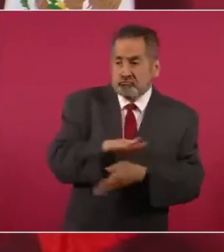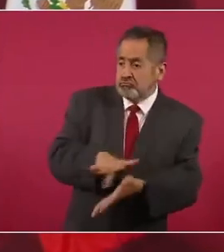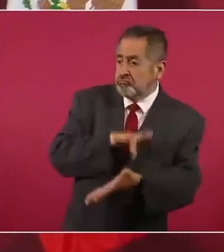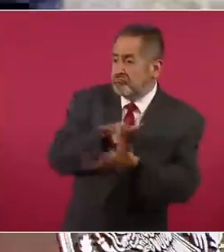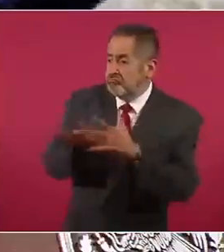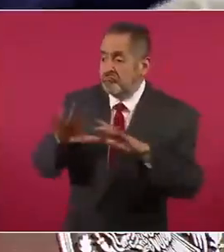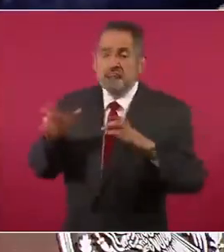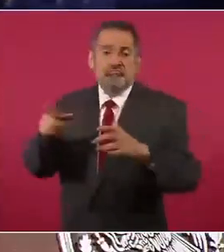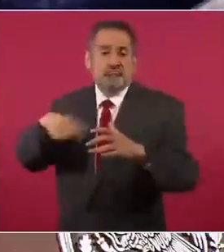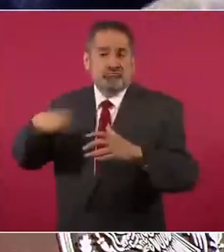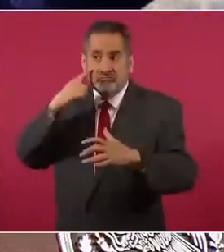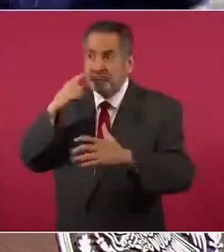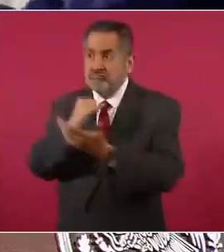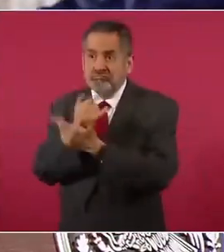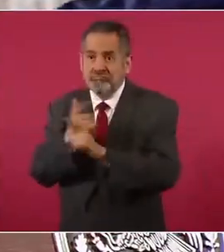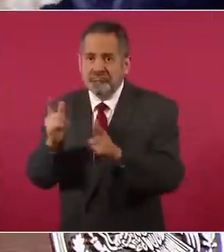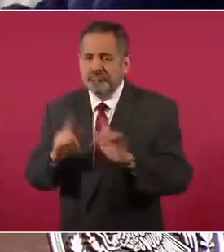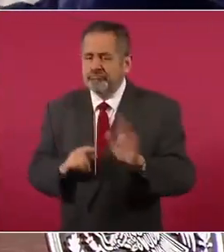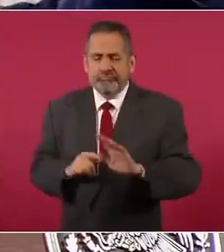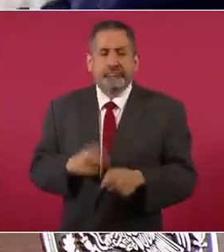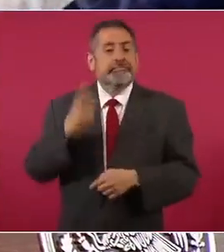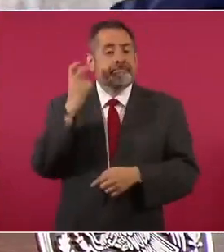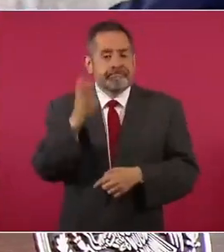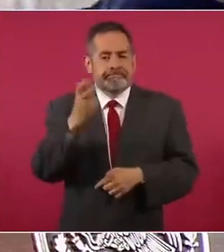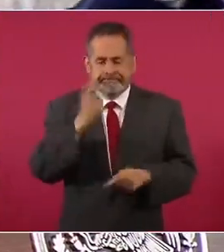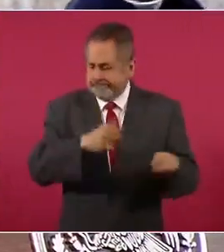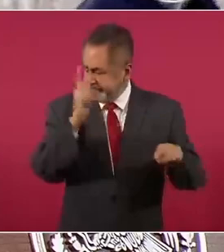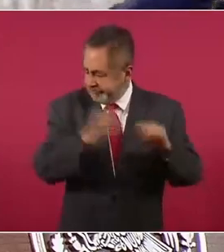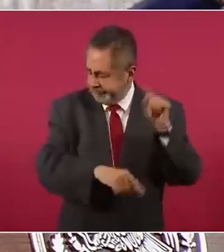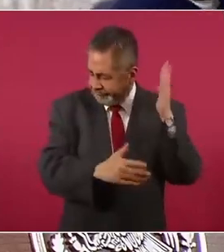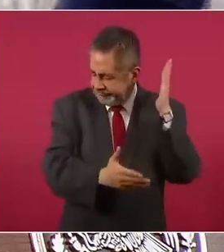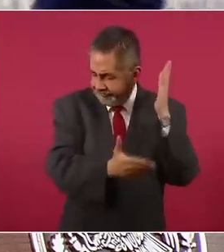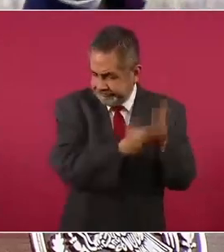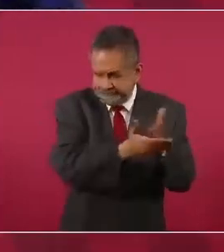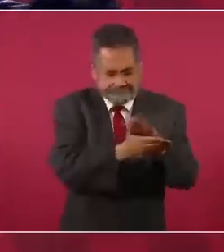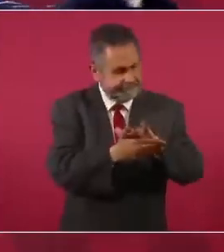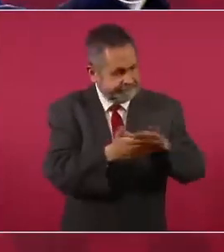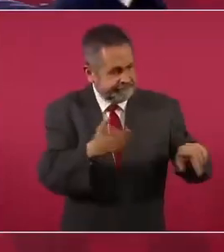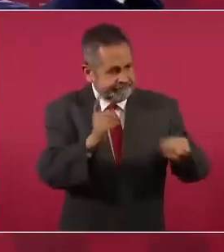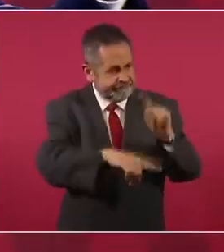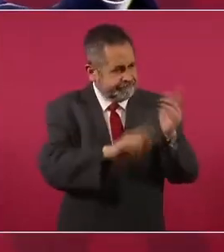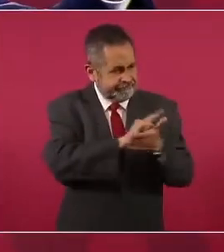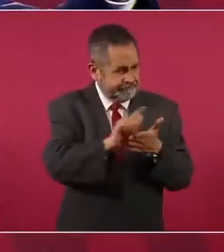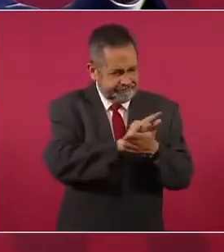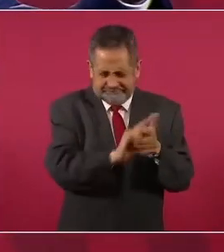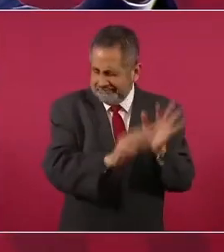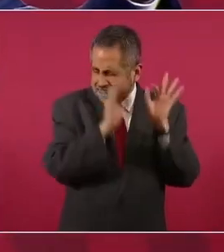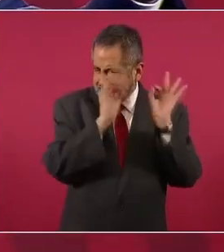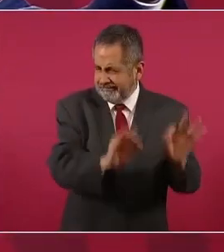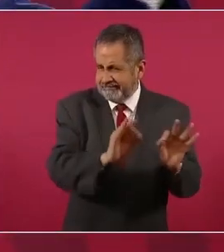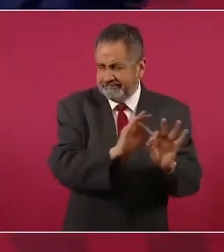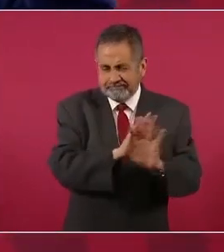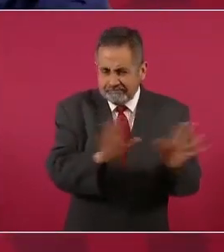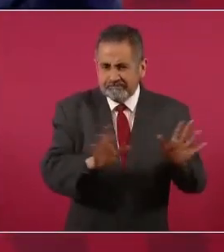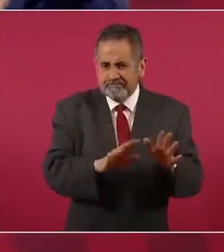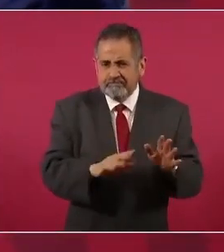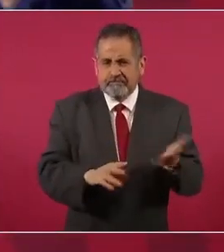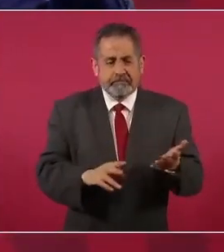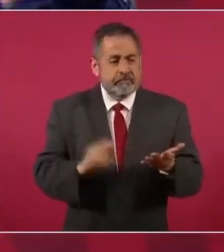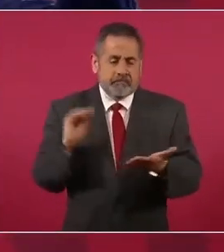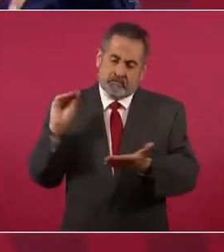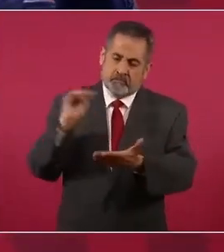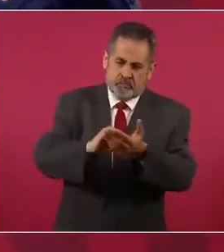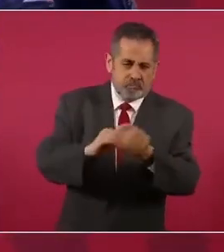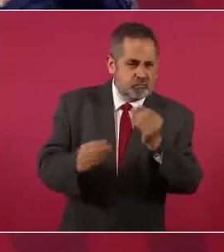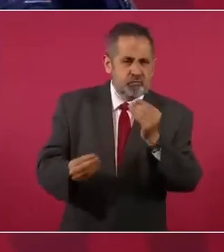Entonces, vamos a alejar eso ya de una vez y para siempre. Vamos a establecer